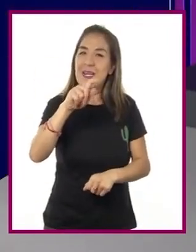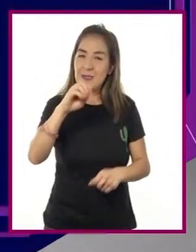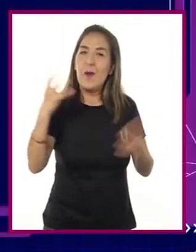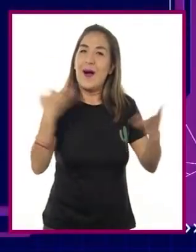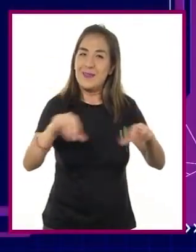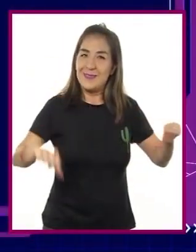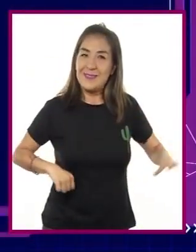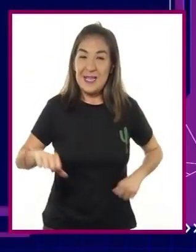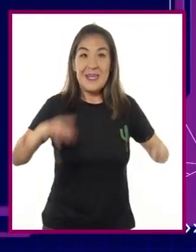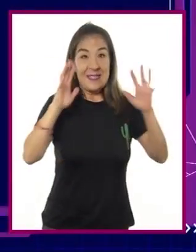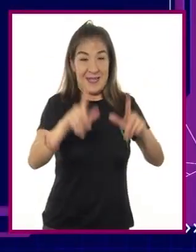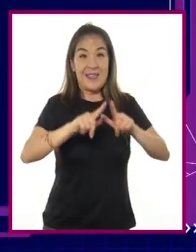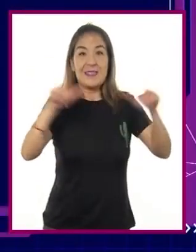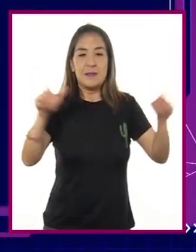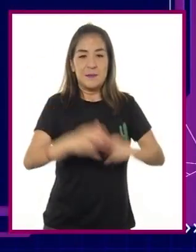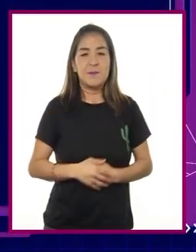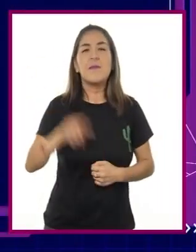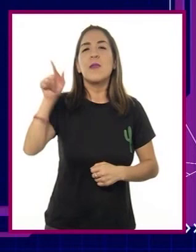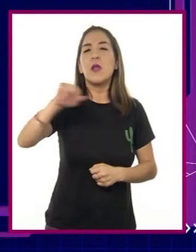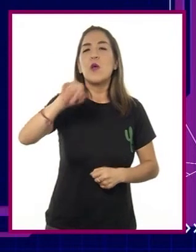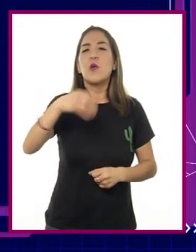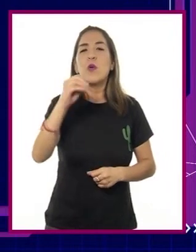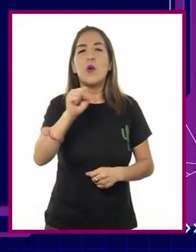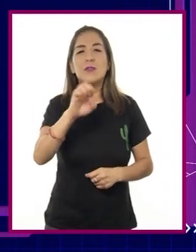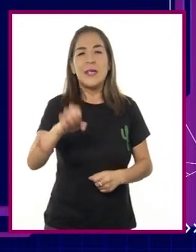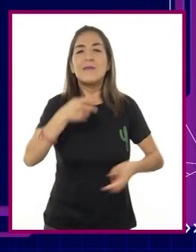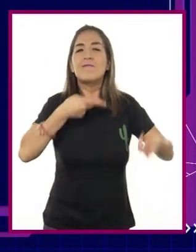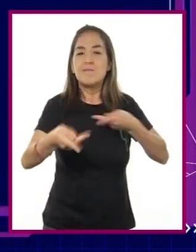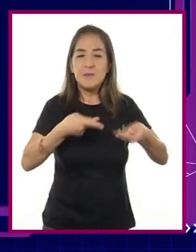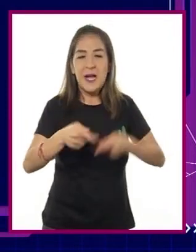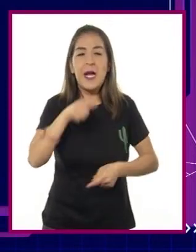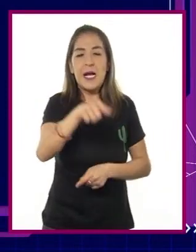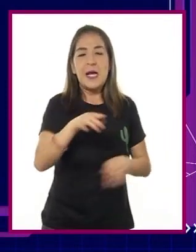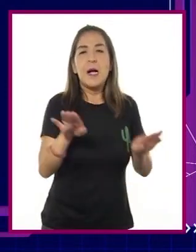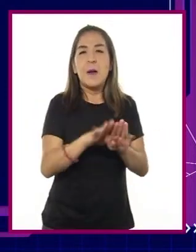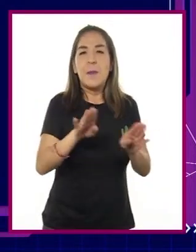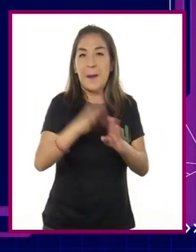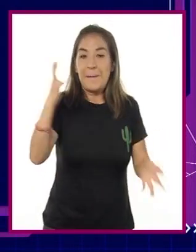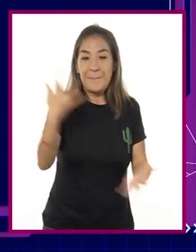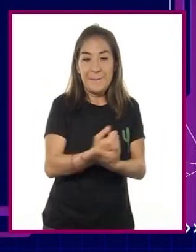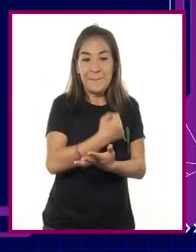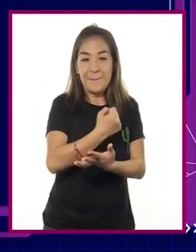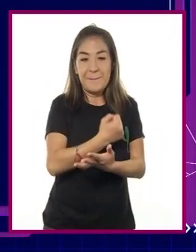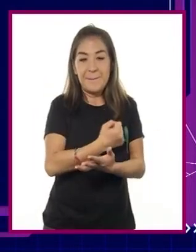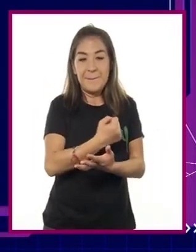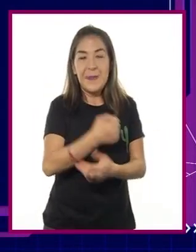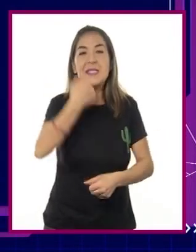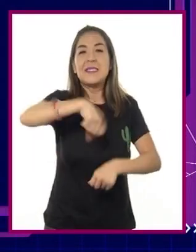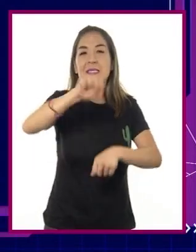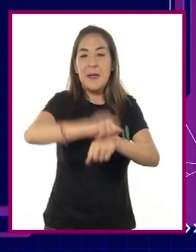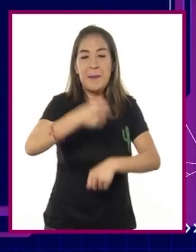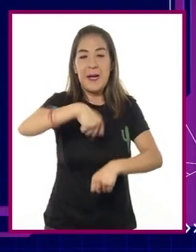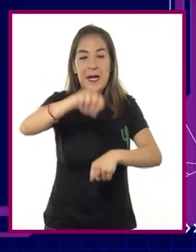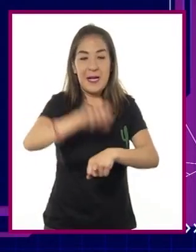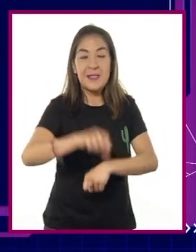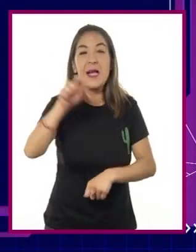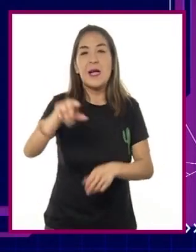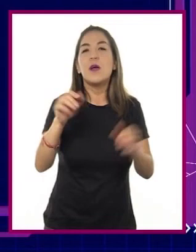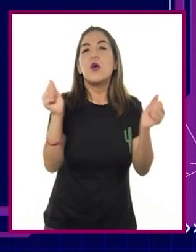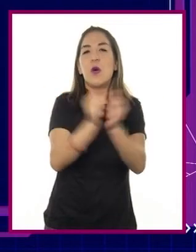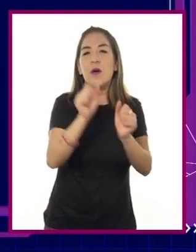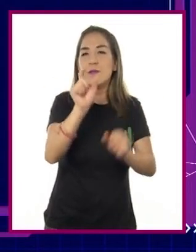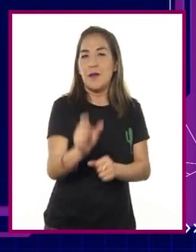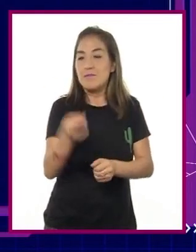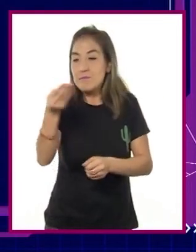listos? José trabaja en una empresa donde le dieron como premio semanal 8 cupones canjeables por mercancía en